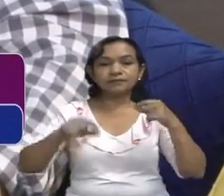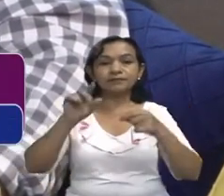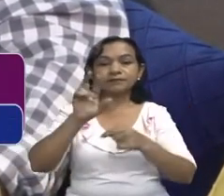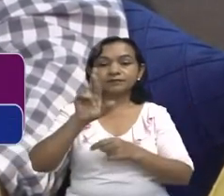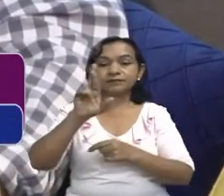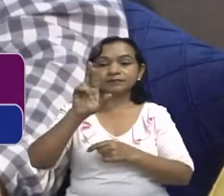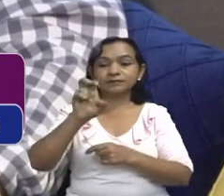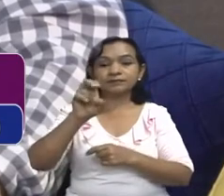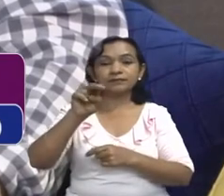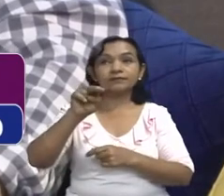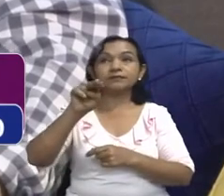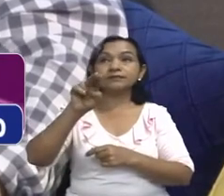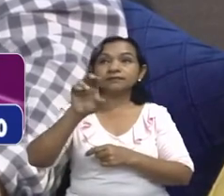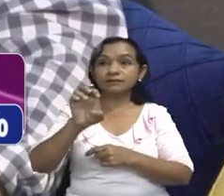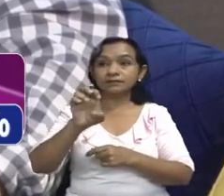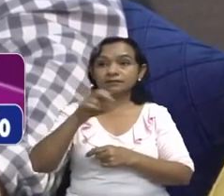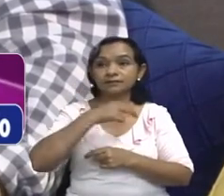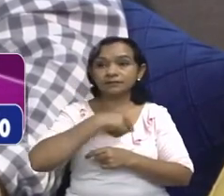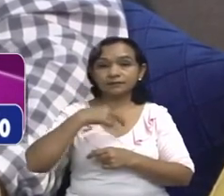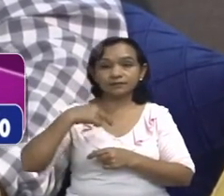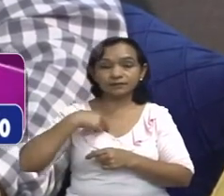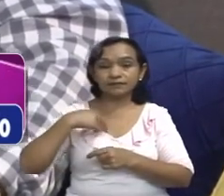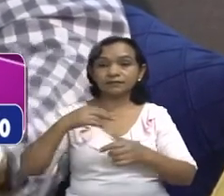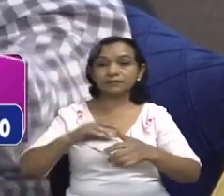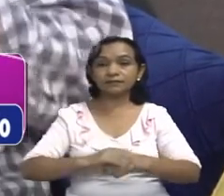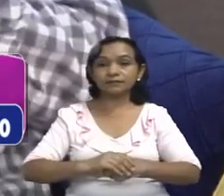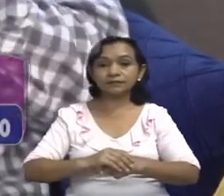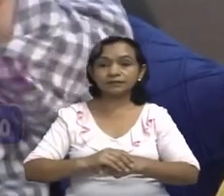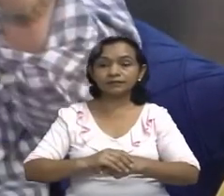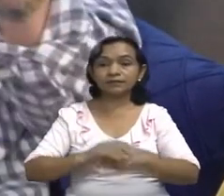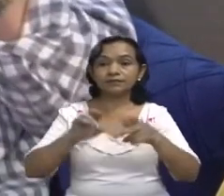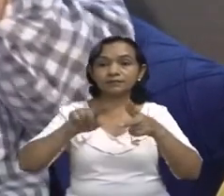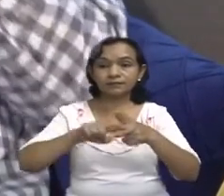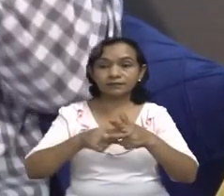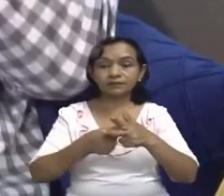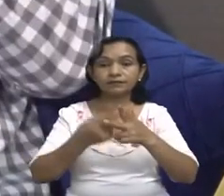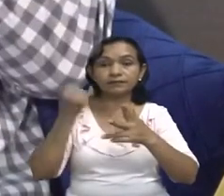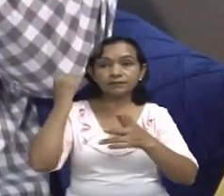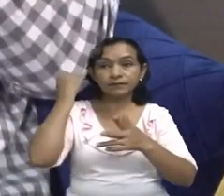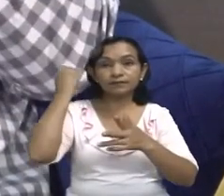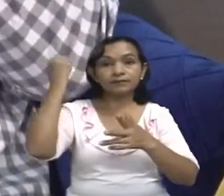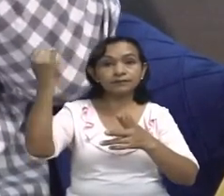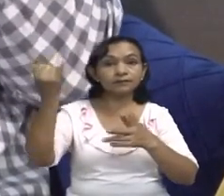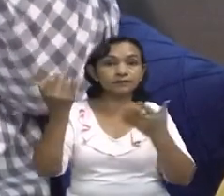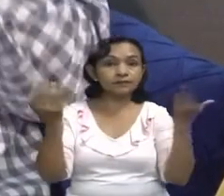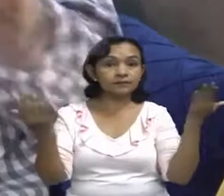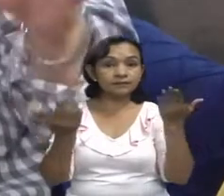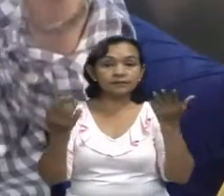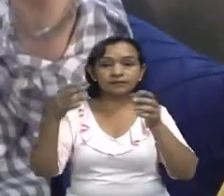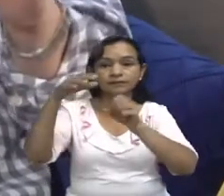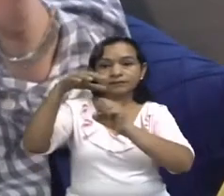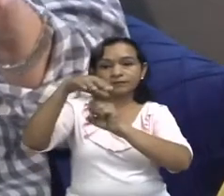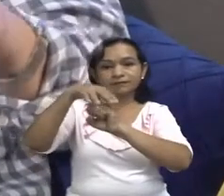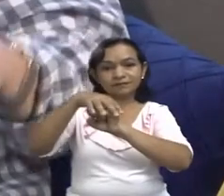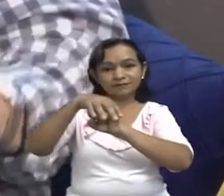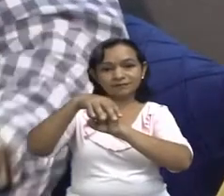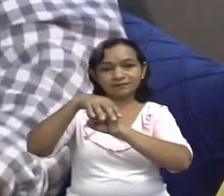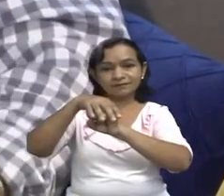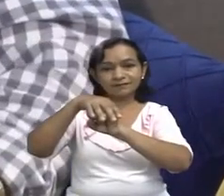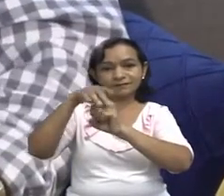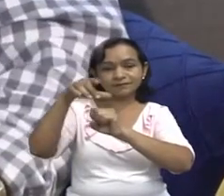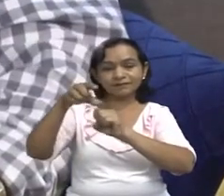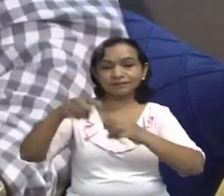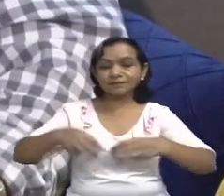René Núñez Telles, ¿verdad? Okay. Y surgió la idea desde la Comisión